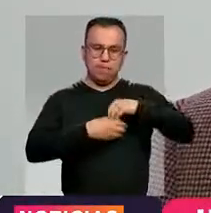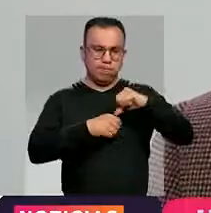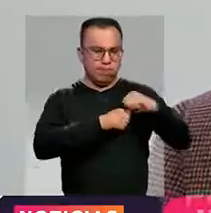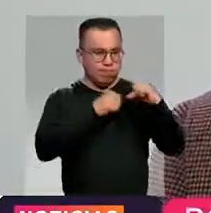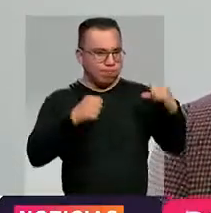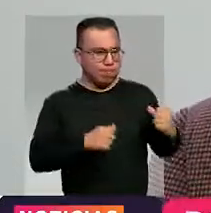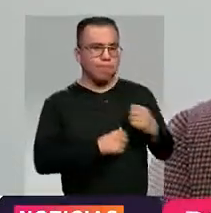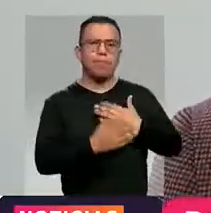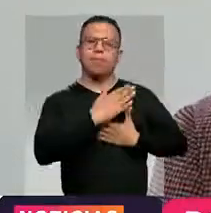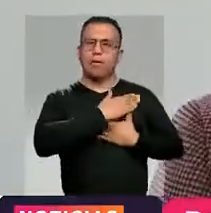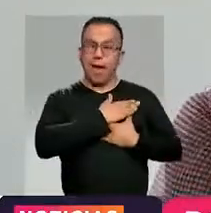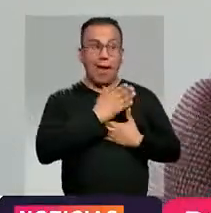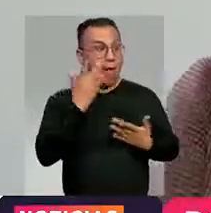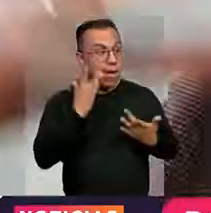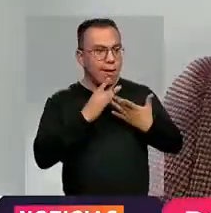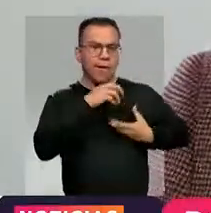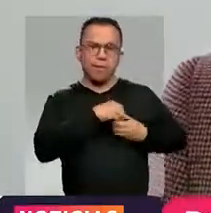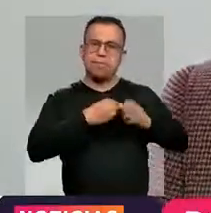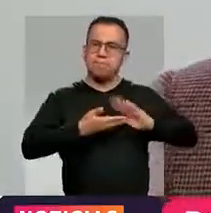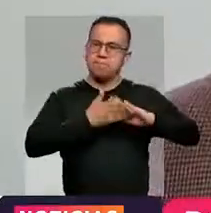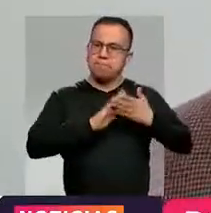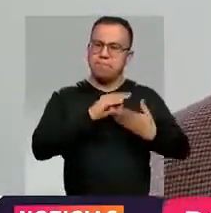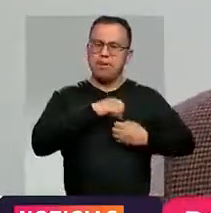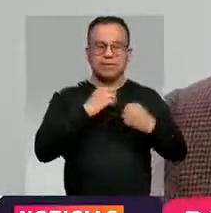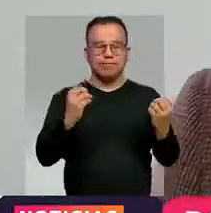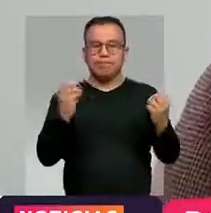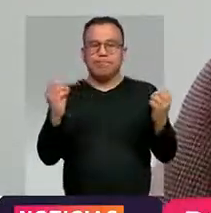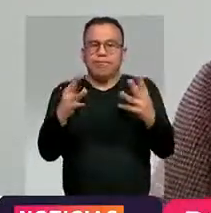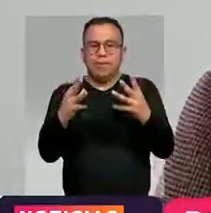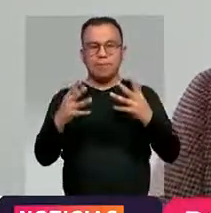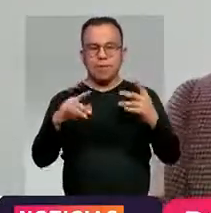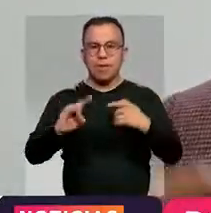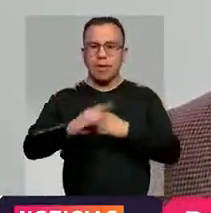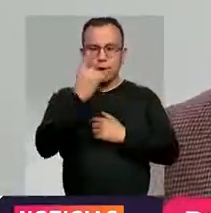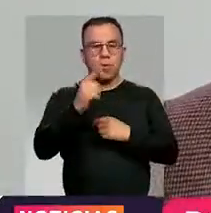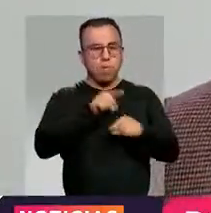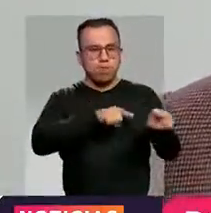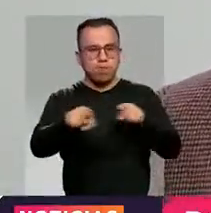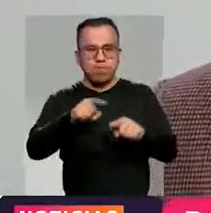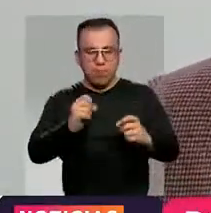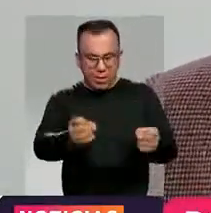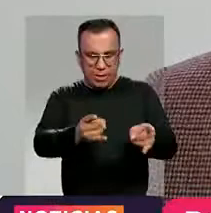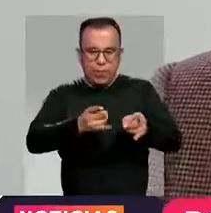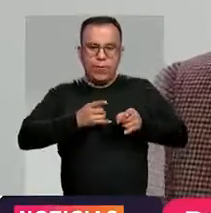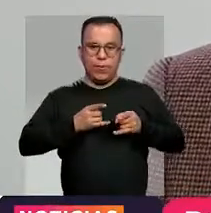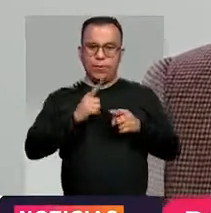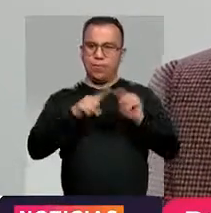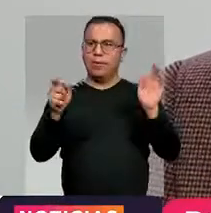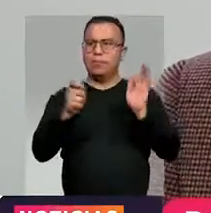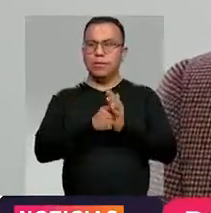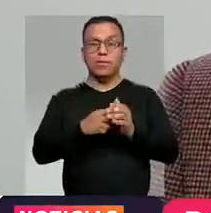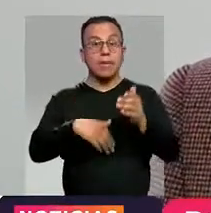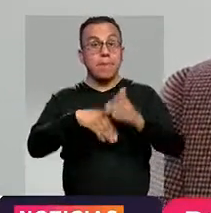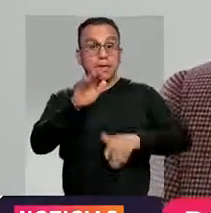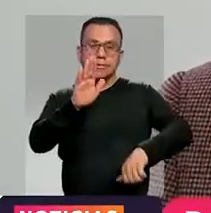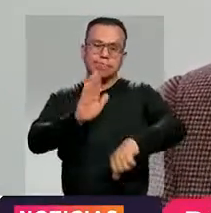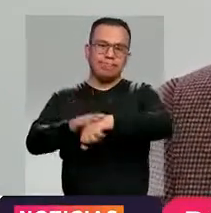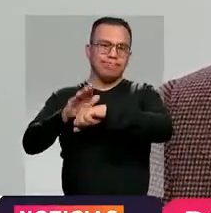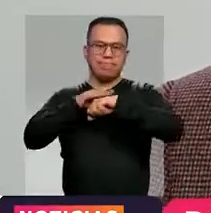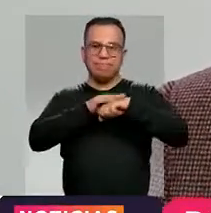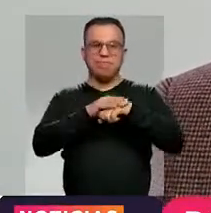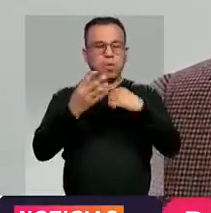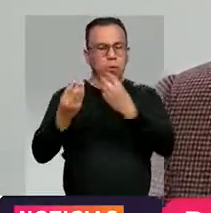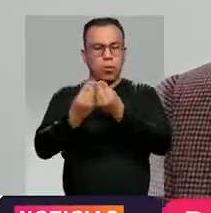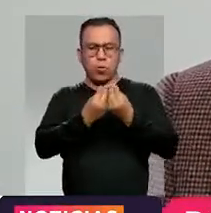corazón. Entonces creemos que la paz es un acto de magia que debe pasar en alguna parte para que me irradie, cuando el gran llamado a ellos,